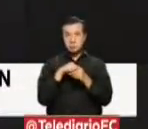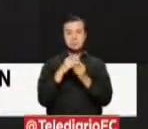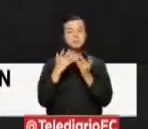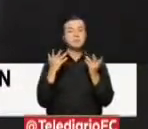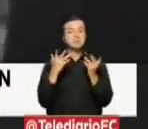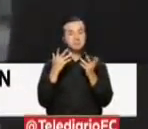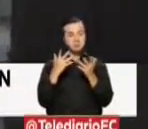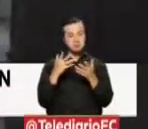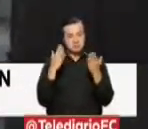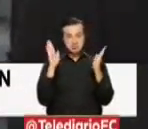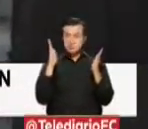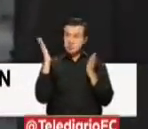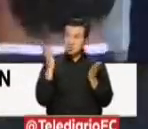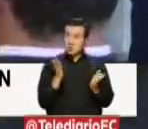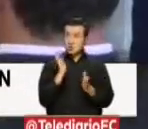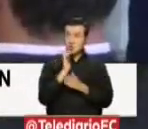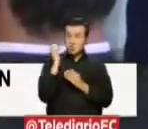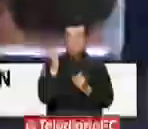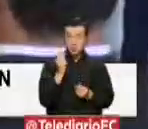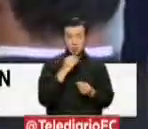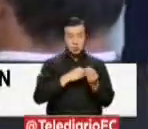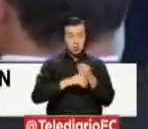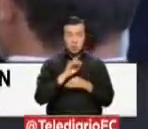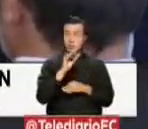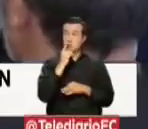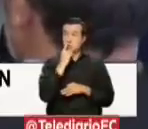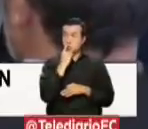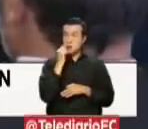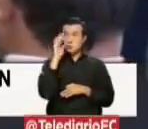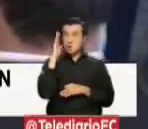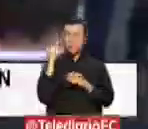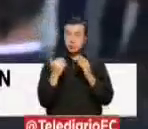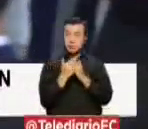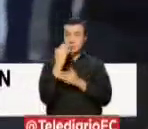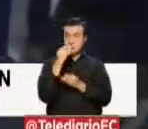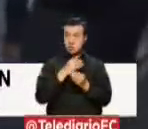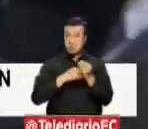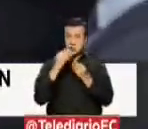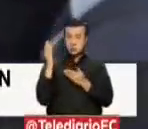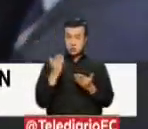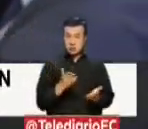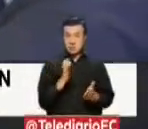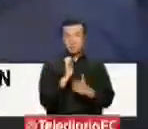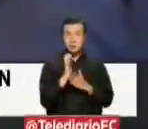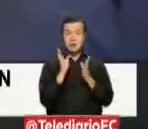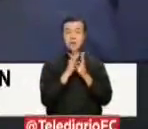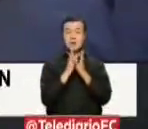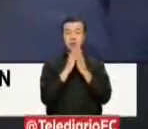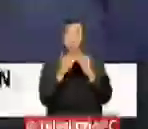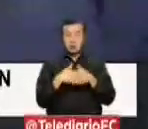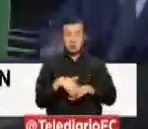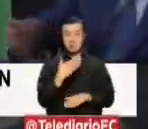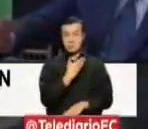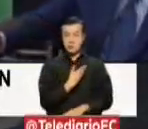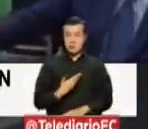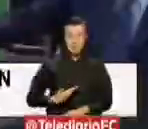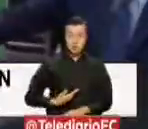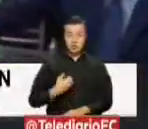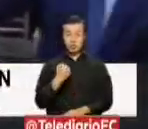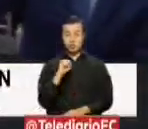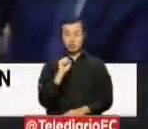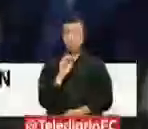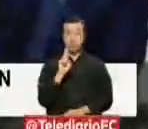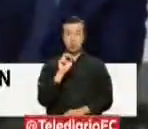apertura y seguridad que ofrece Ecuador al mundo y su interés por atraer nuevas inversiones. Tras el acto, la presidenta del organismo, Susan